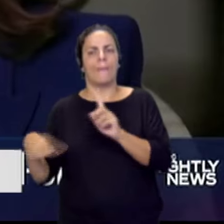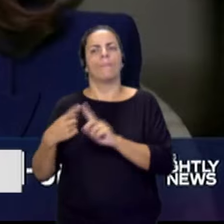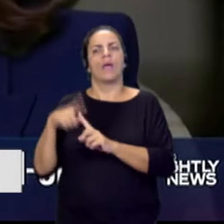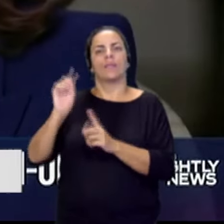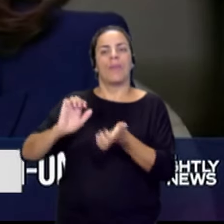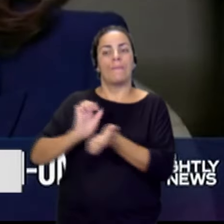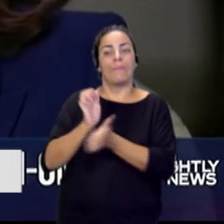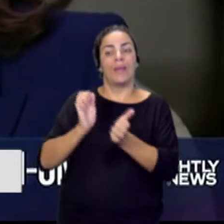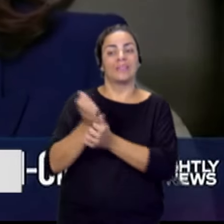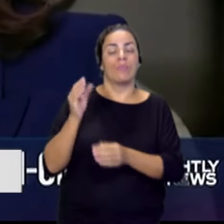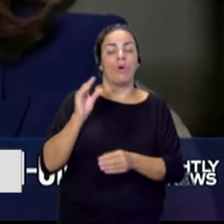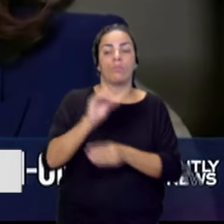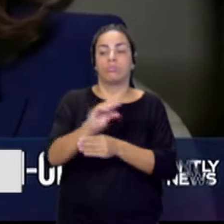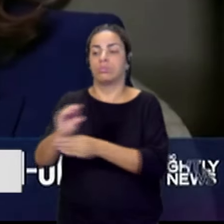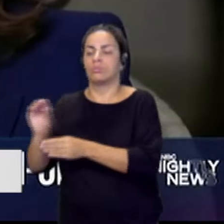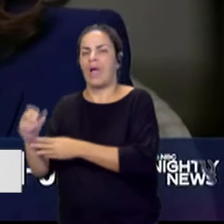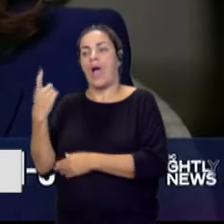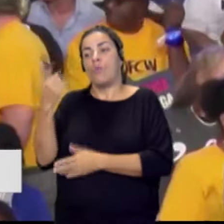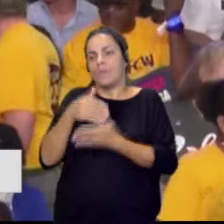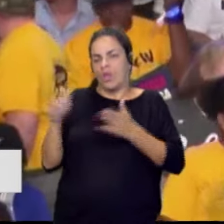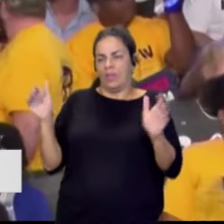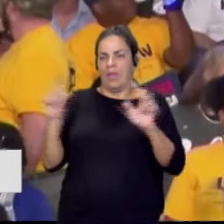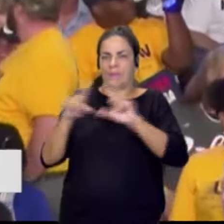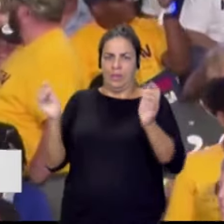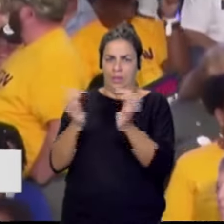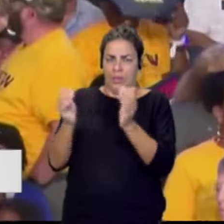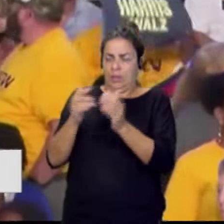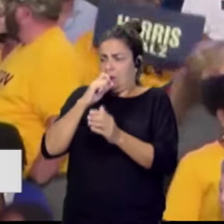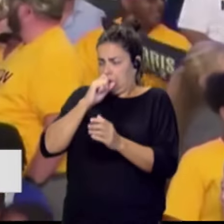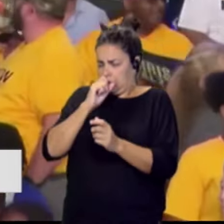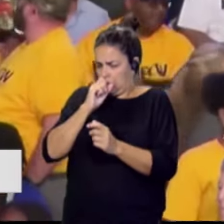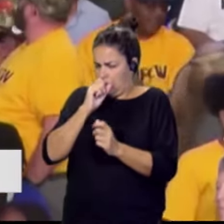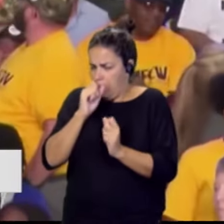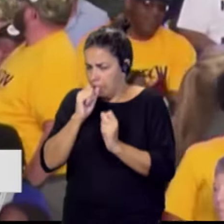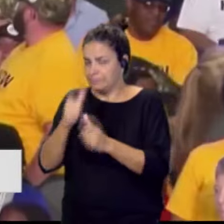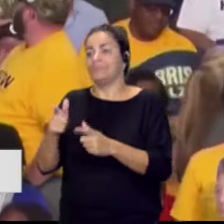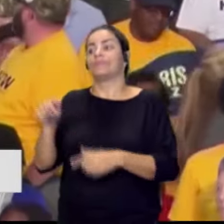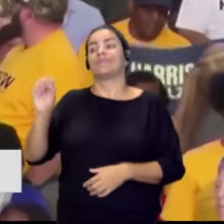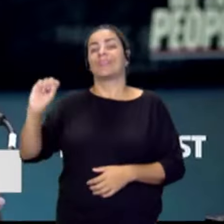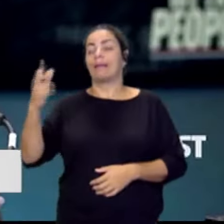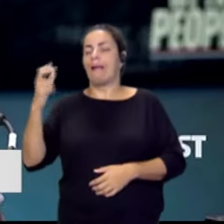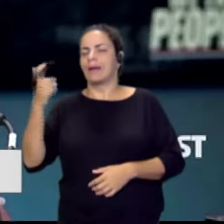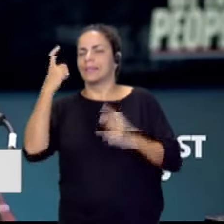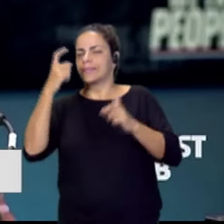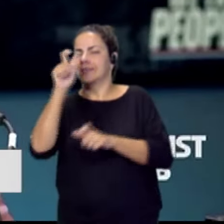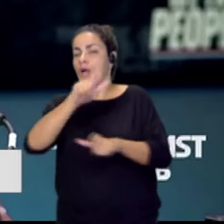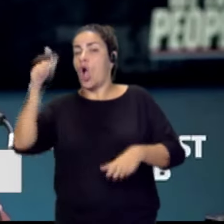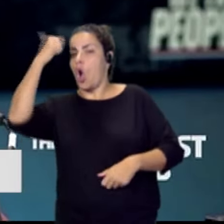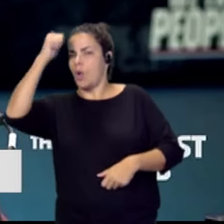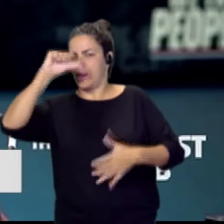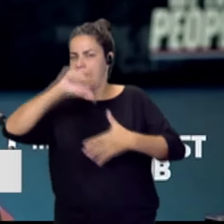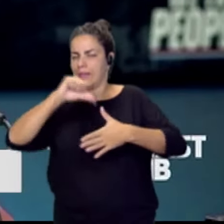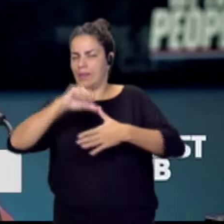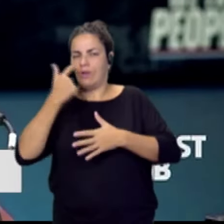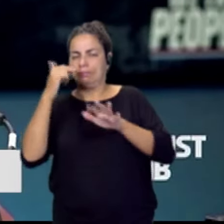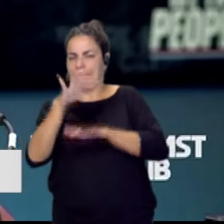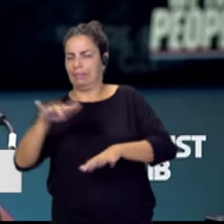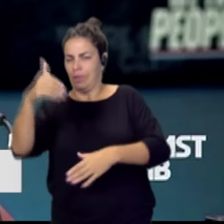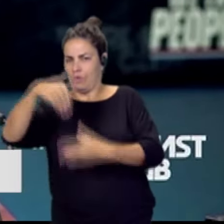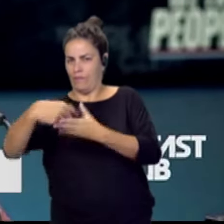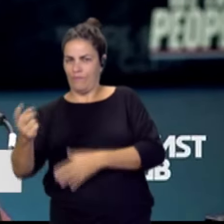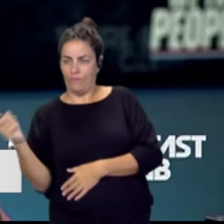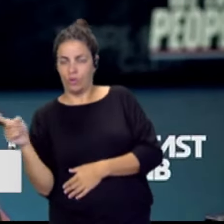a 1 millón de pequeñas empresas. Sobre todo, Harris busca el voto de los hombres latinos, quienes, según varias encuestas,